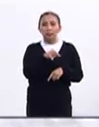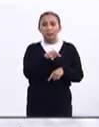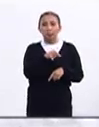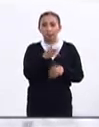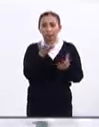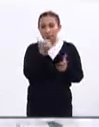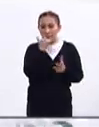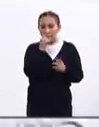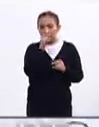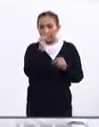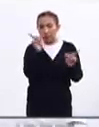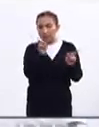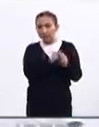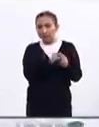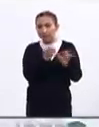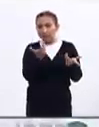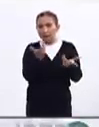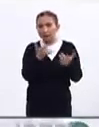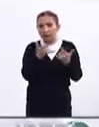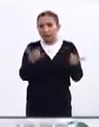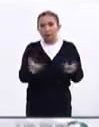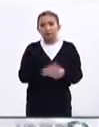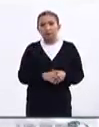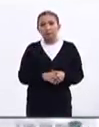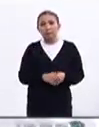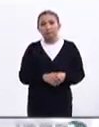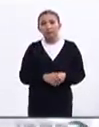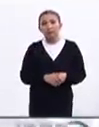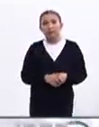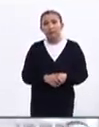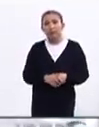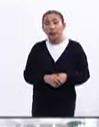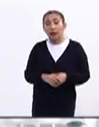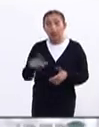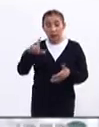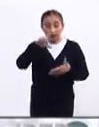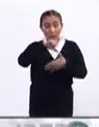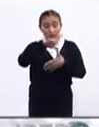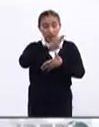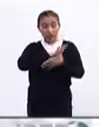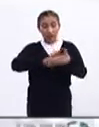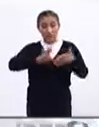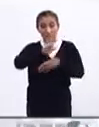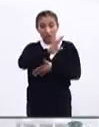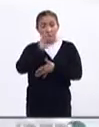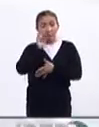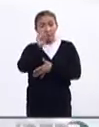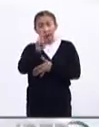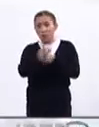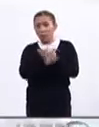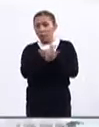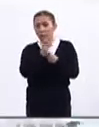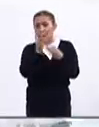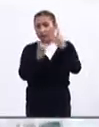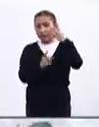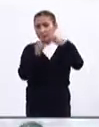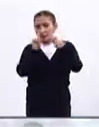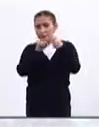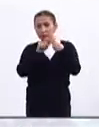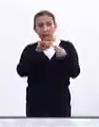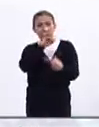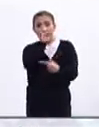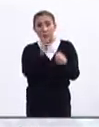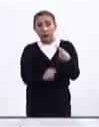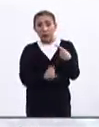si me permiten hacer una brevísima digresión histórica, el Estado latinoamericano de origen padece de 3 problemas. Uno, nunca ha